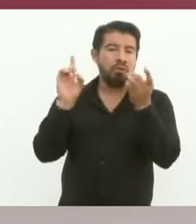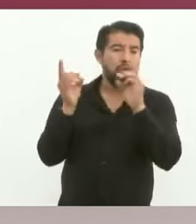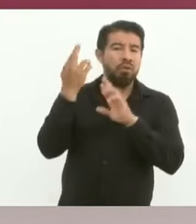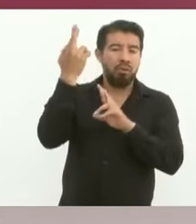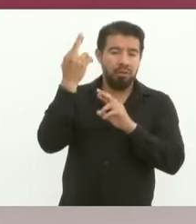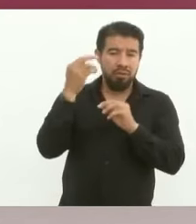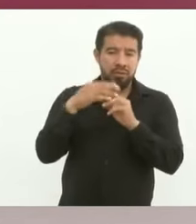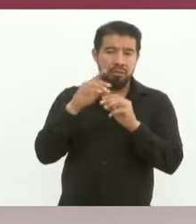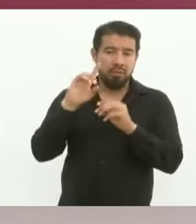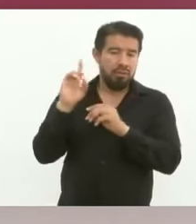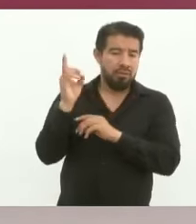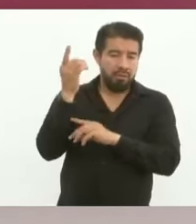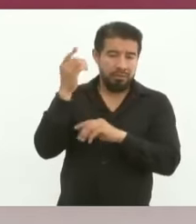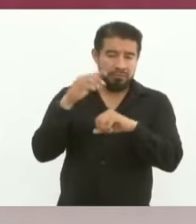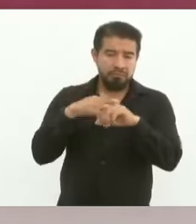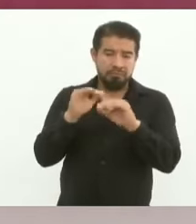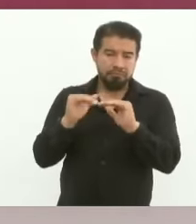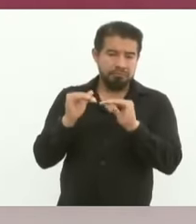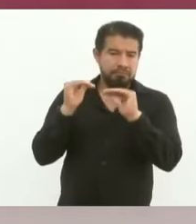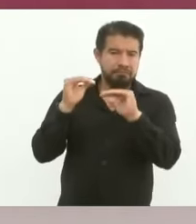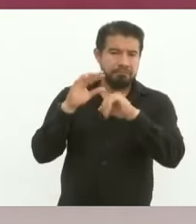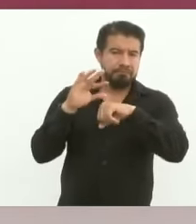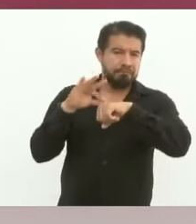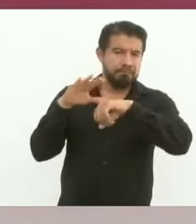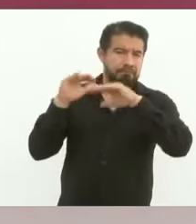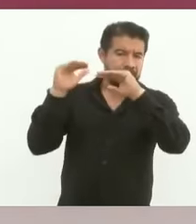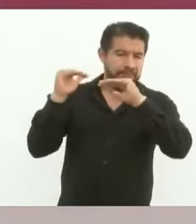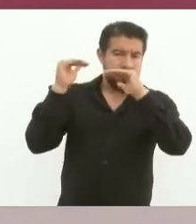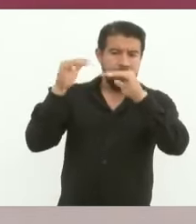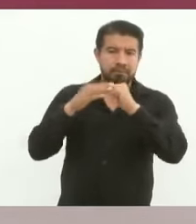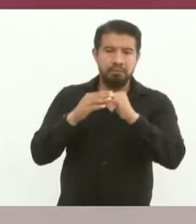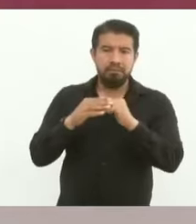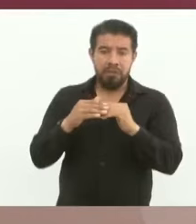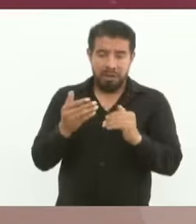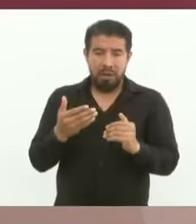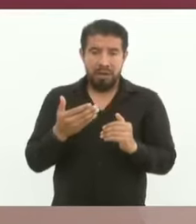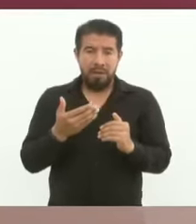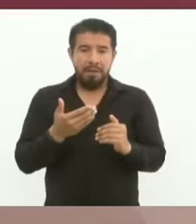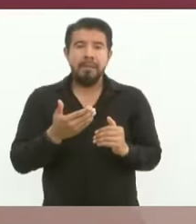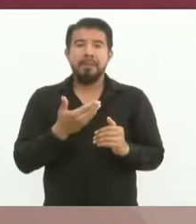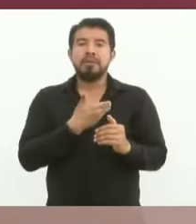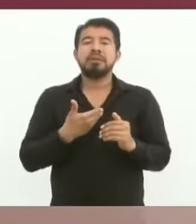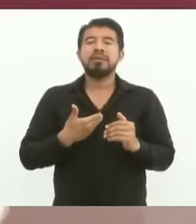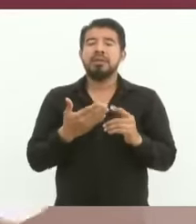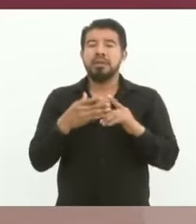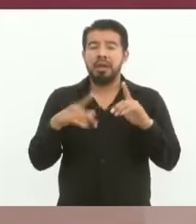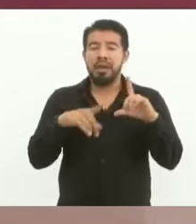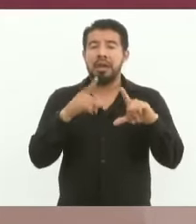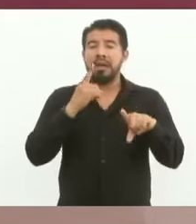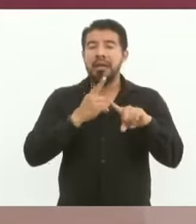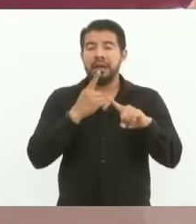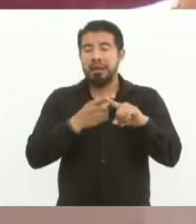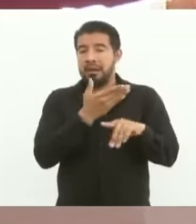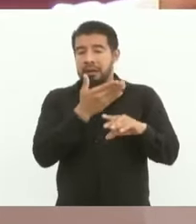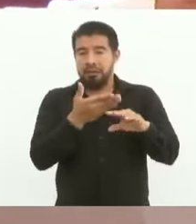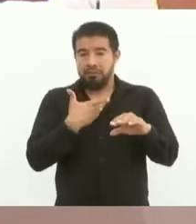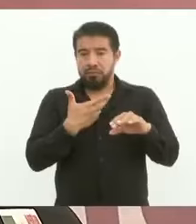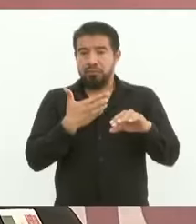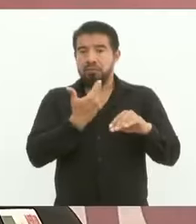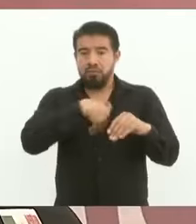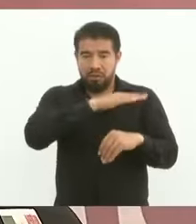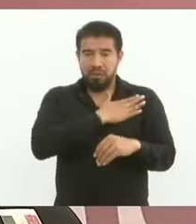Pues, ¿qué creen que es la próxima presidenta? ¿Qué nivel tiene? Doctora en